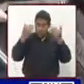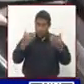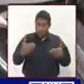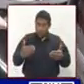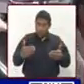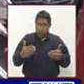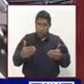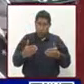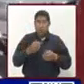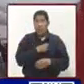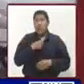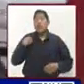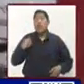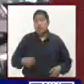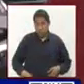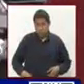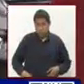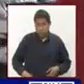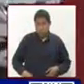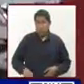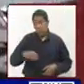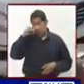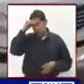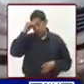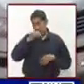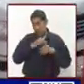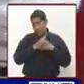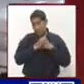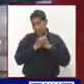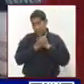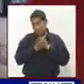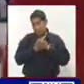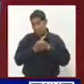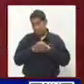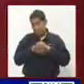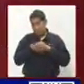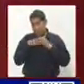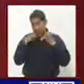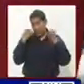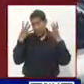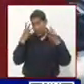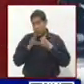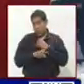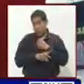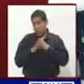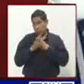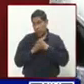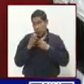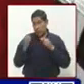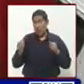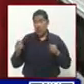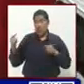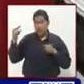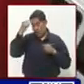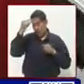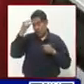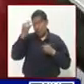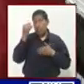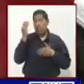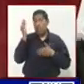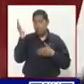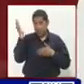mayoría minibuses chinos. Los delincuentes acechan. Y existe una ola de robos en la ciudad del Alto para llevarse